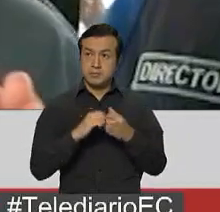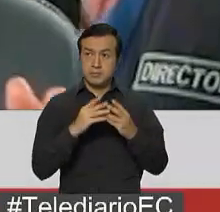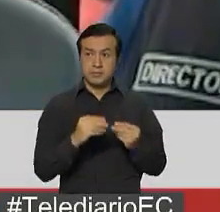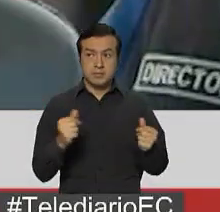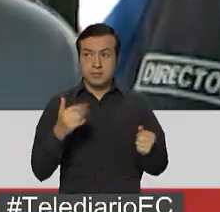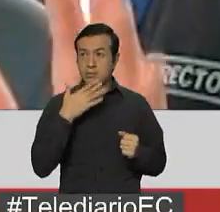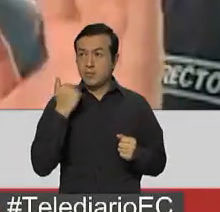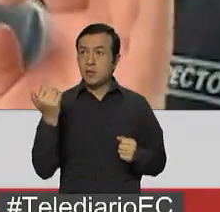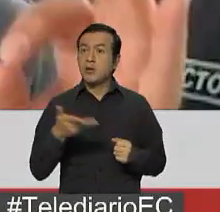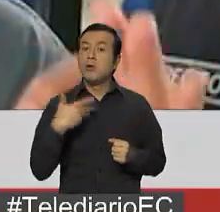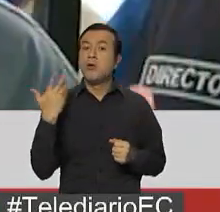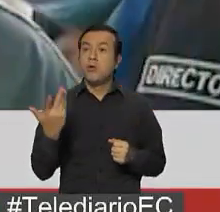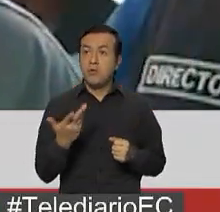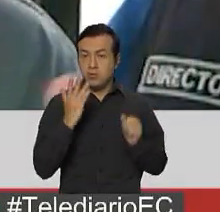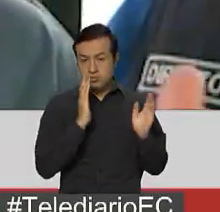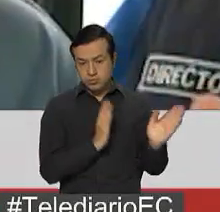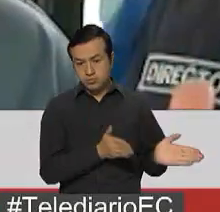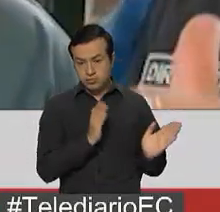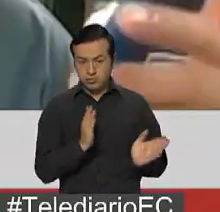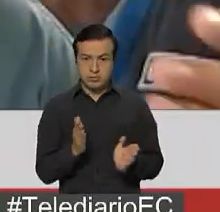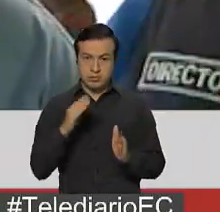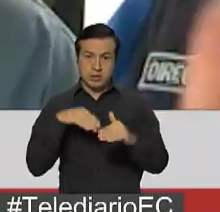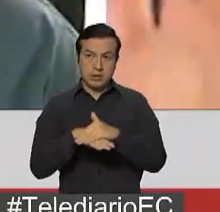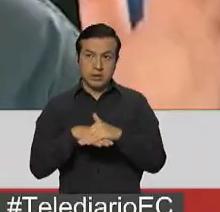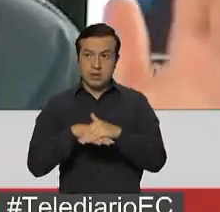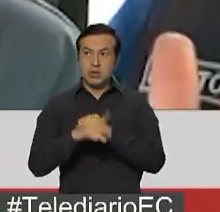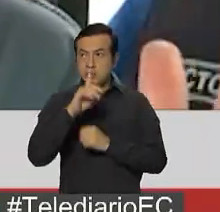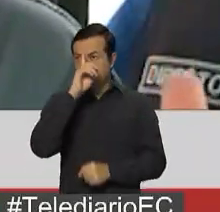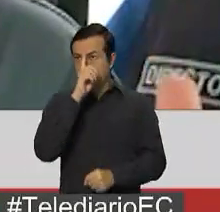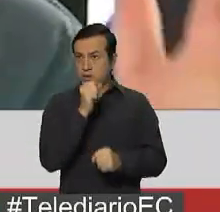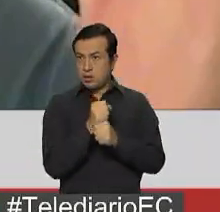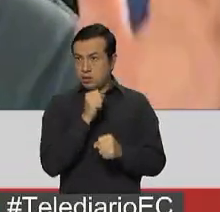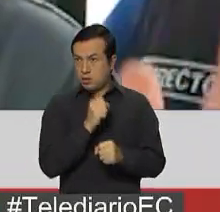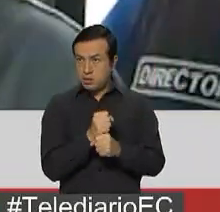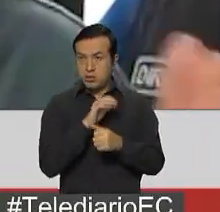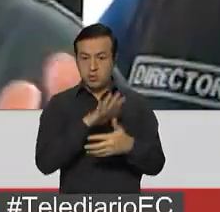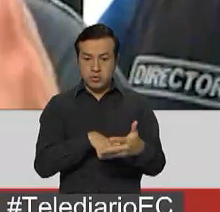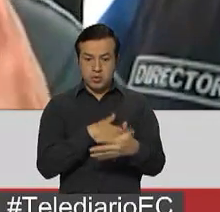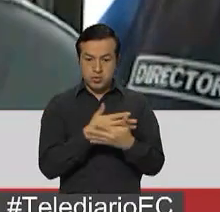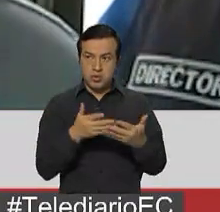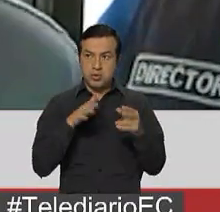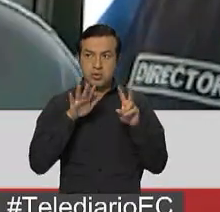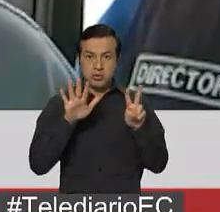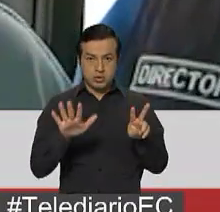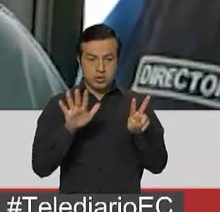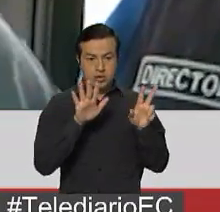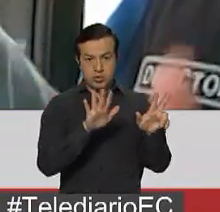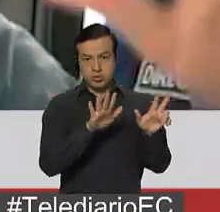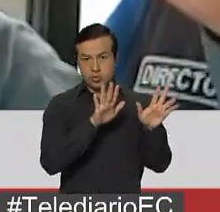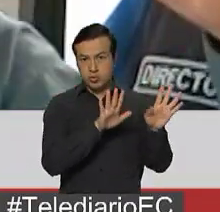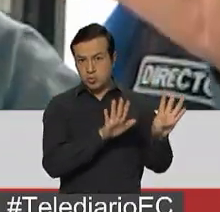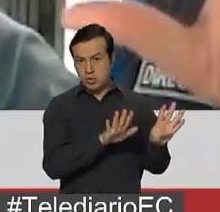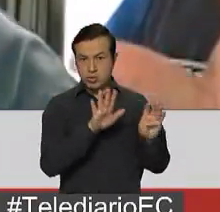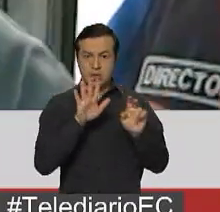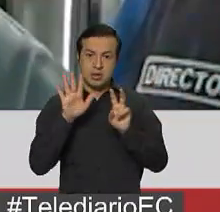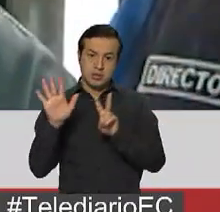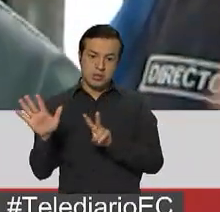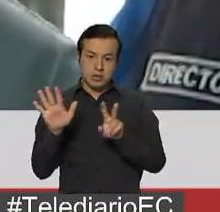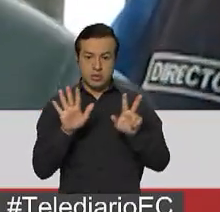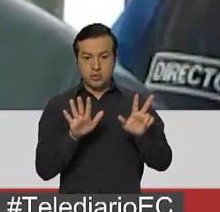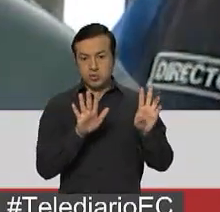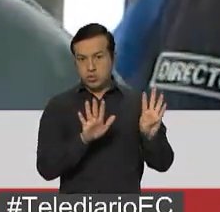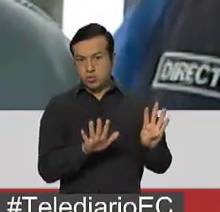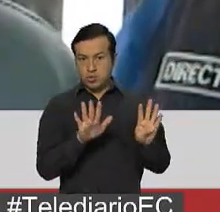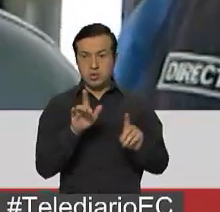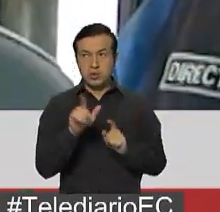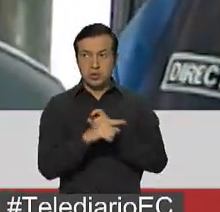es notificar la entrada a los trabajos en tres bandas horarias de 7 8 y 9 con esto lograremos dosificar